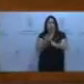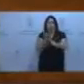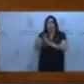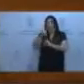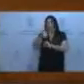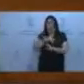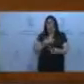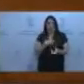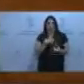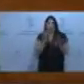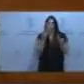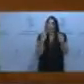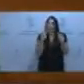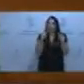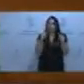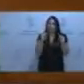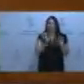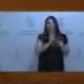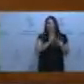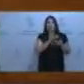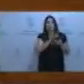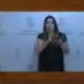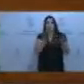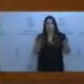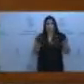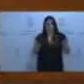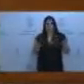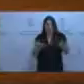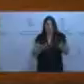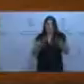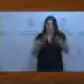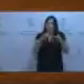para terminar, señorías, no